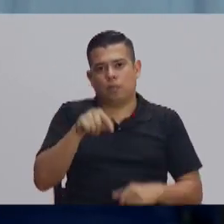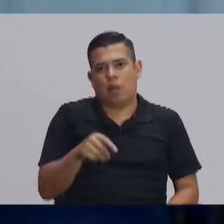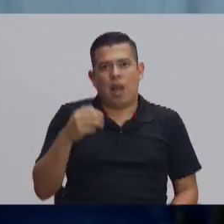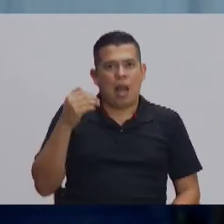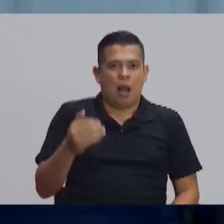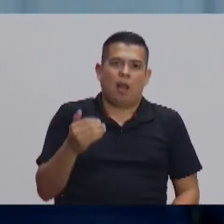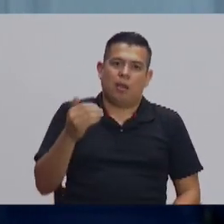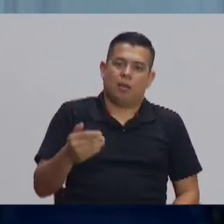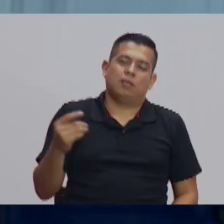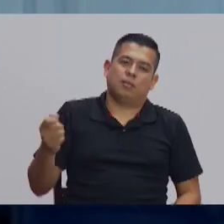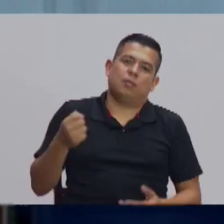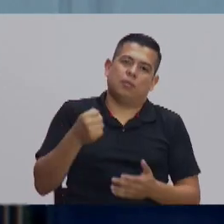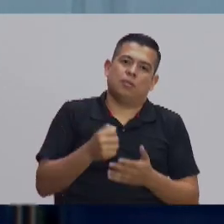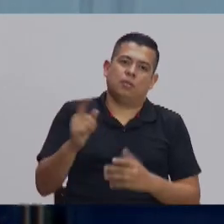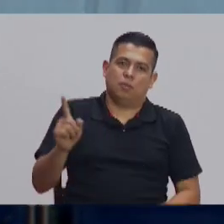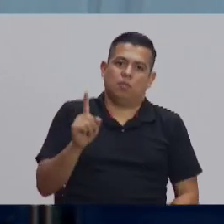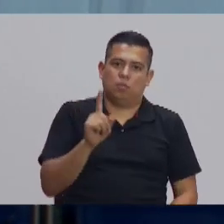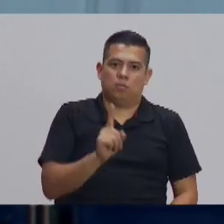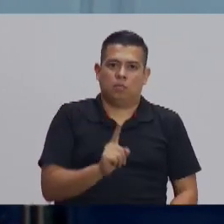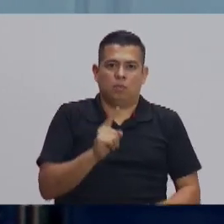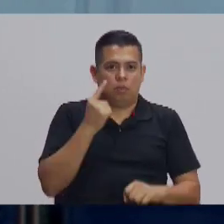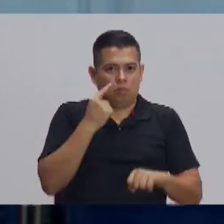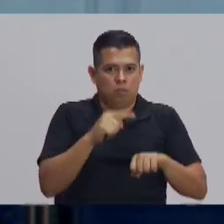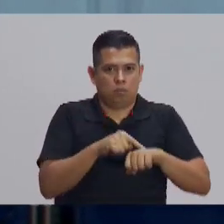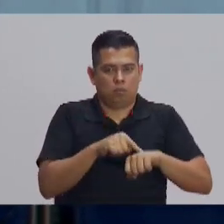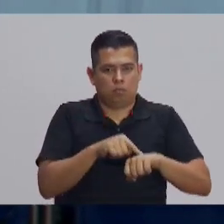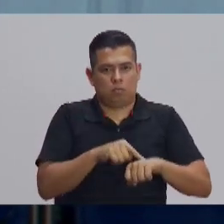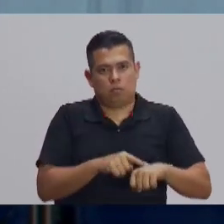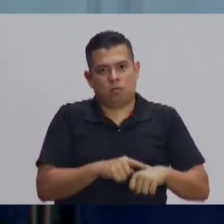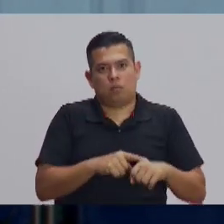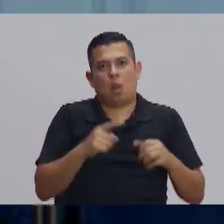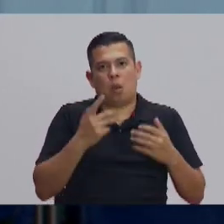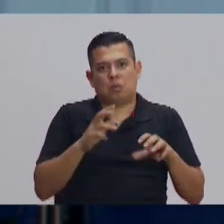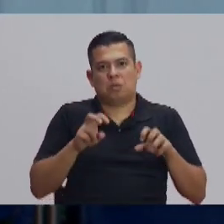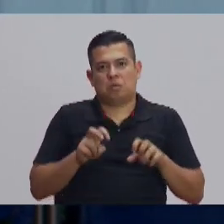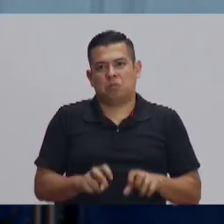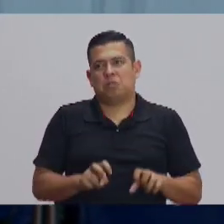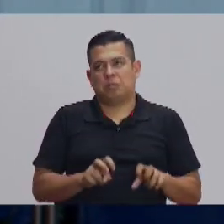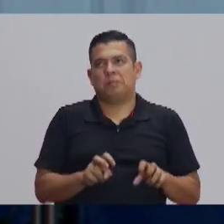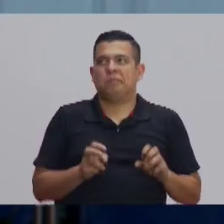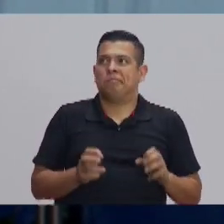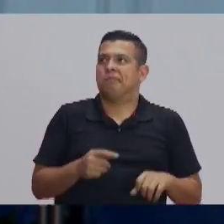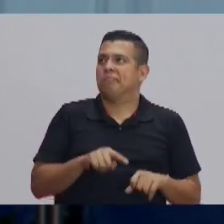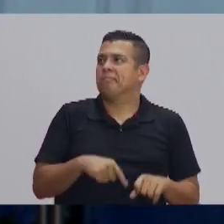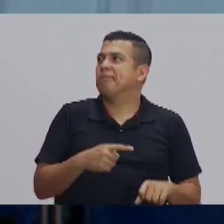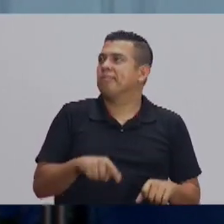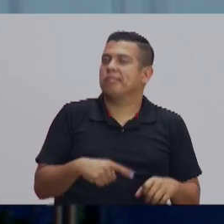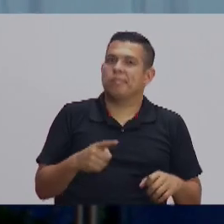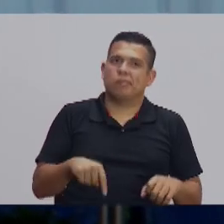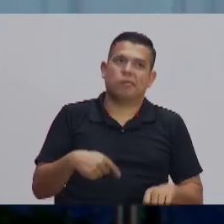años de venir perdóname que lo veo en un segundo a calentar la silla